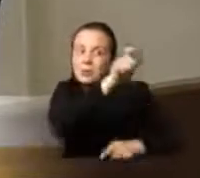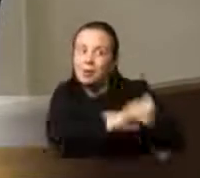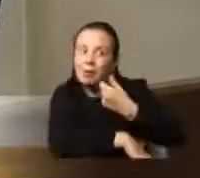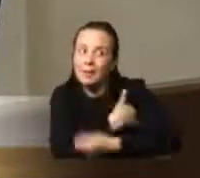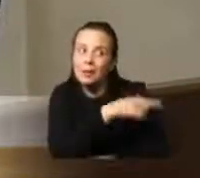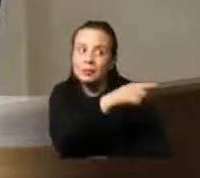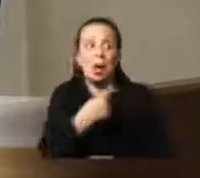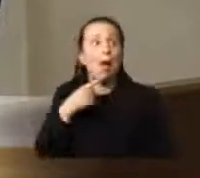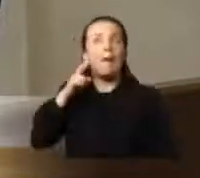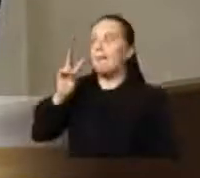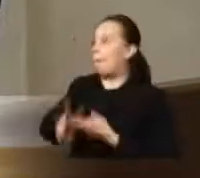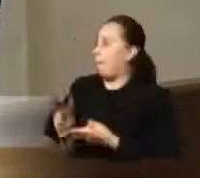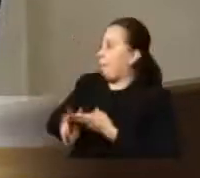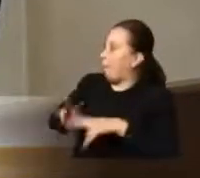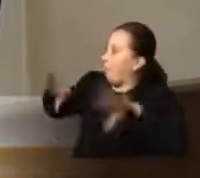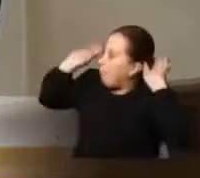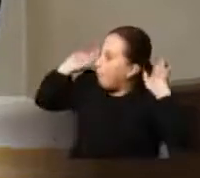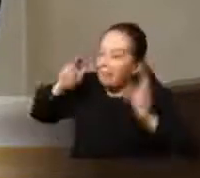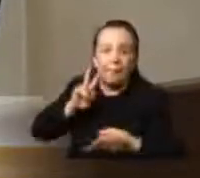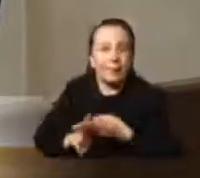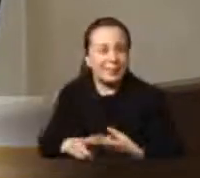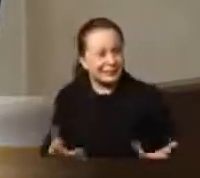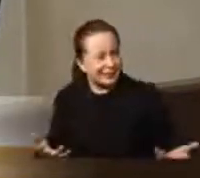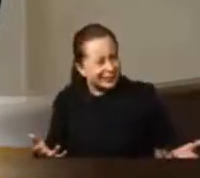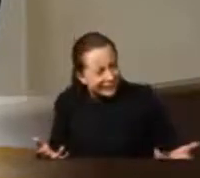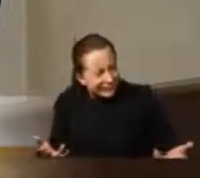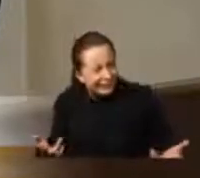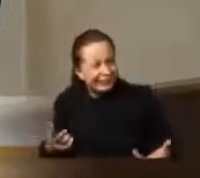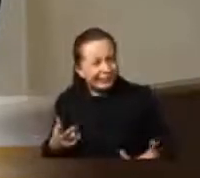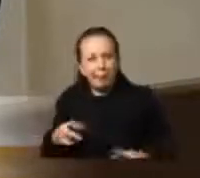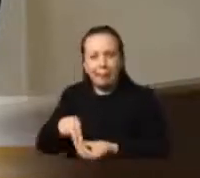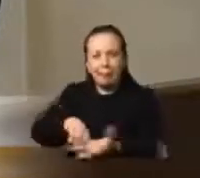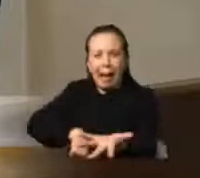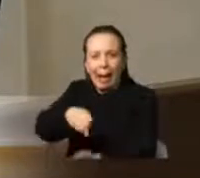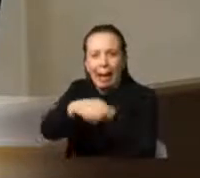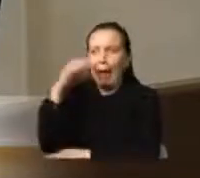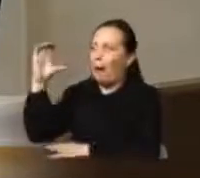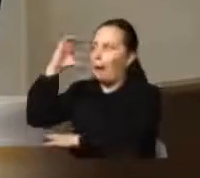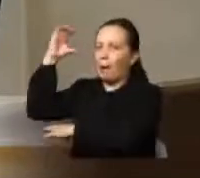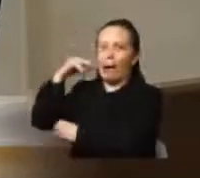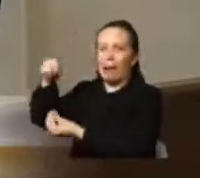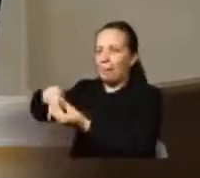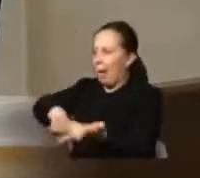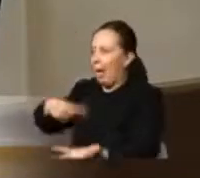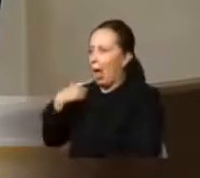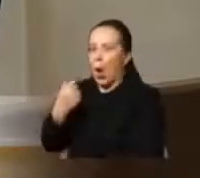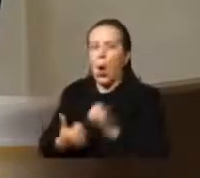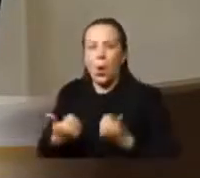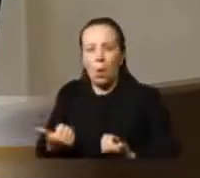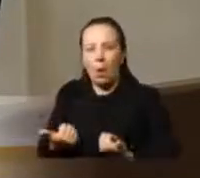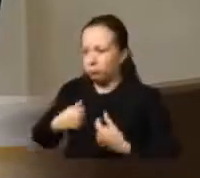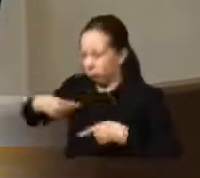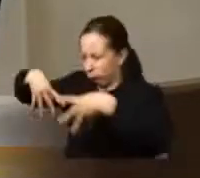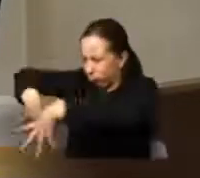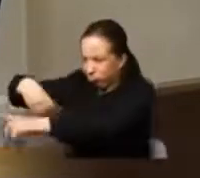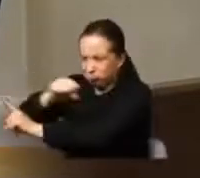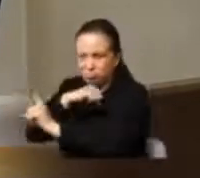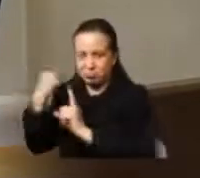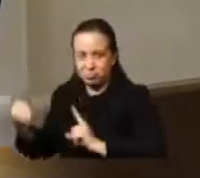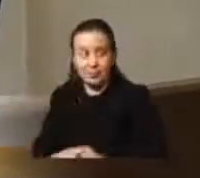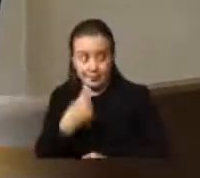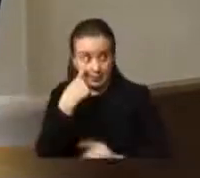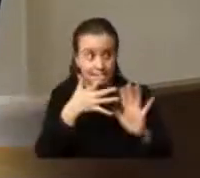y desconocidos por el Estado cuando se le ha dado ese tratamiento a la protesta social. Y